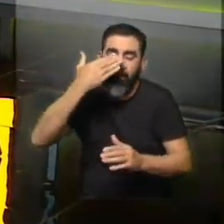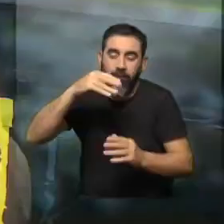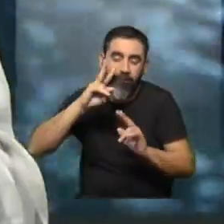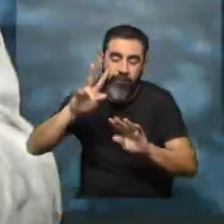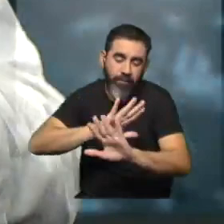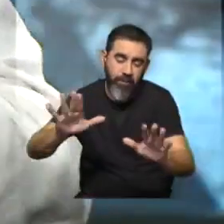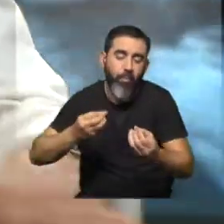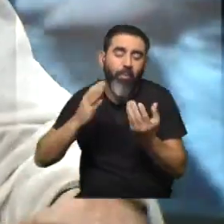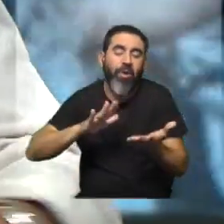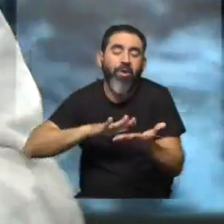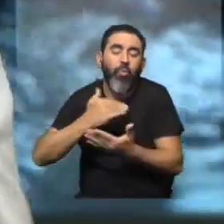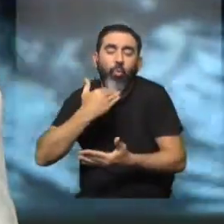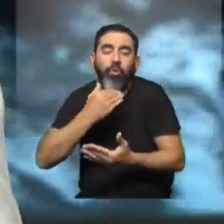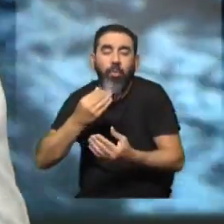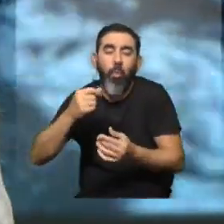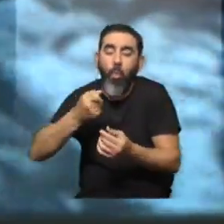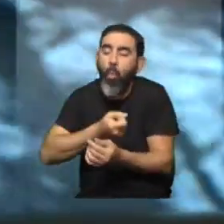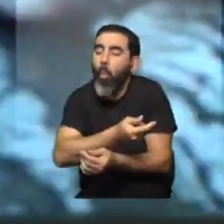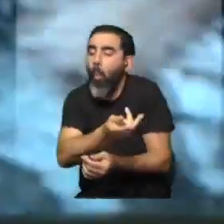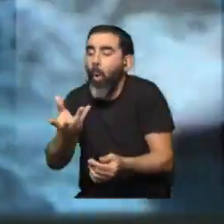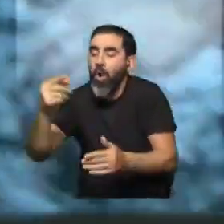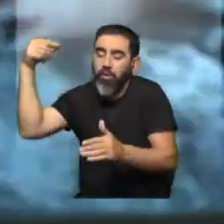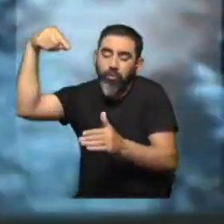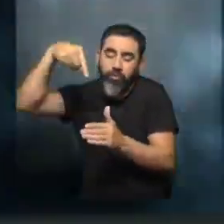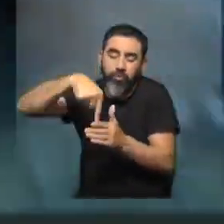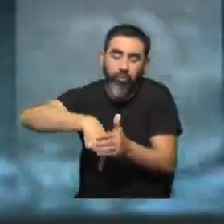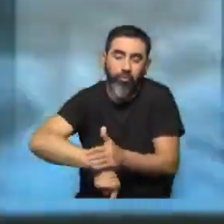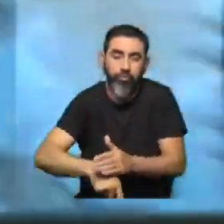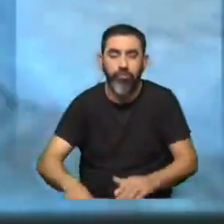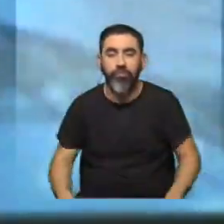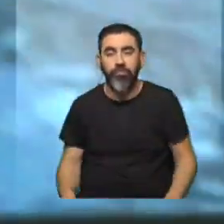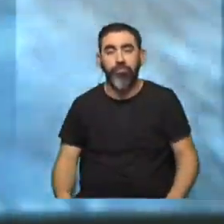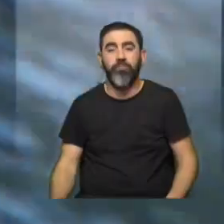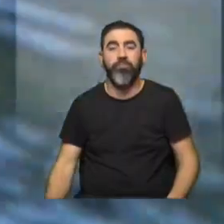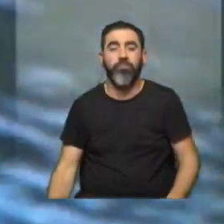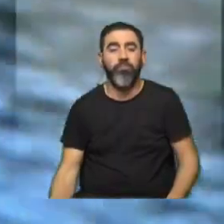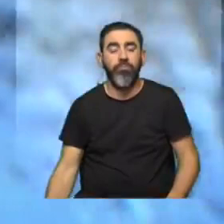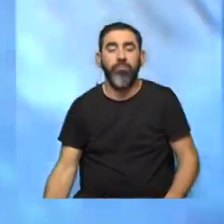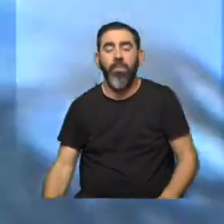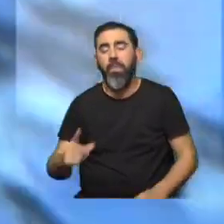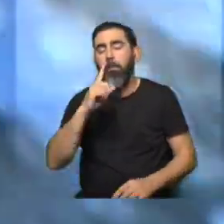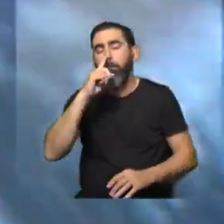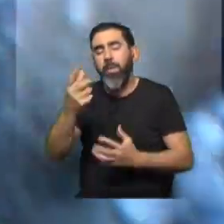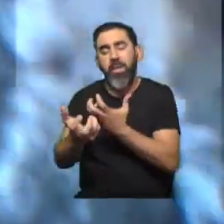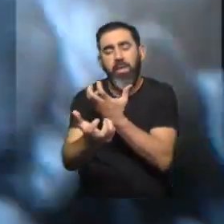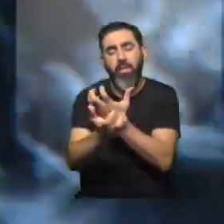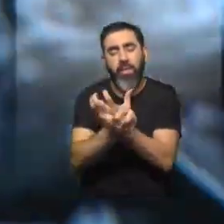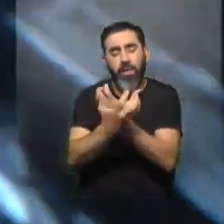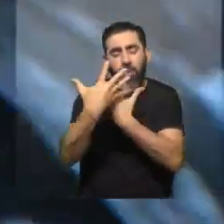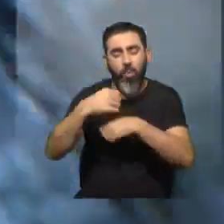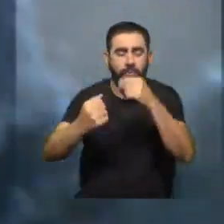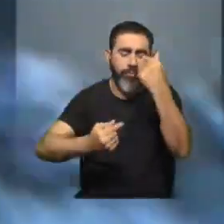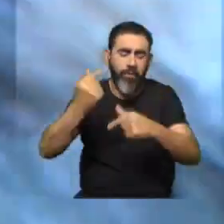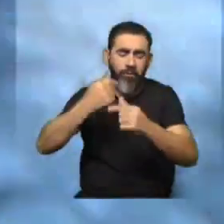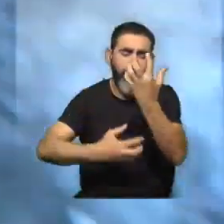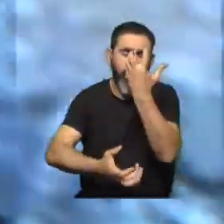no sabemos cuánto sigue el nivel fosilífero por debajo de las barrancas laterales. En esos miles de restos óseos de diversos